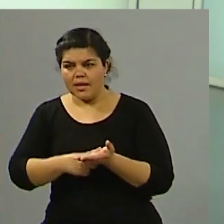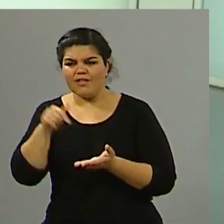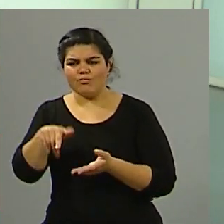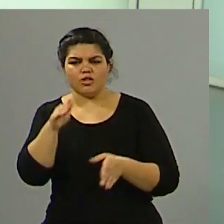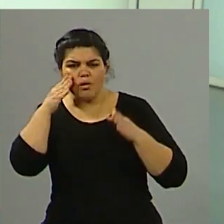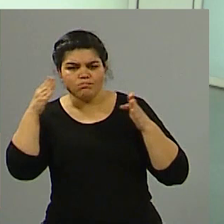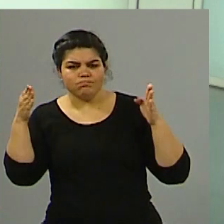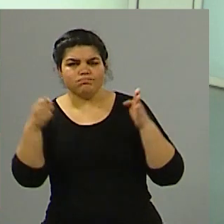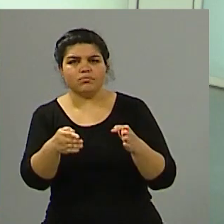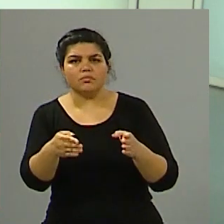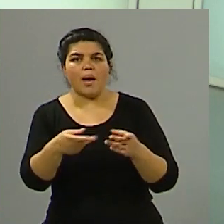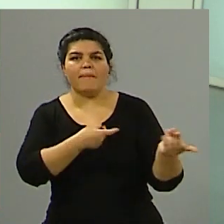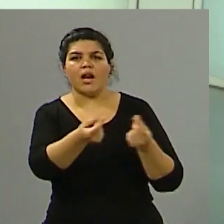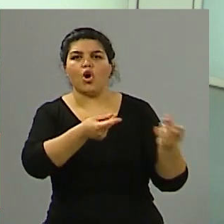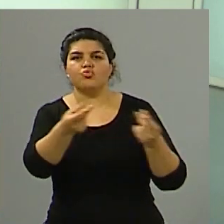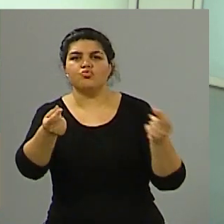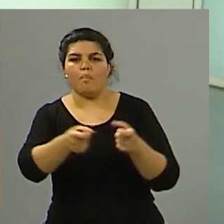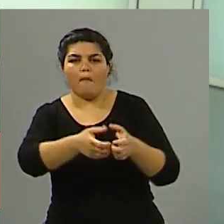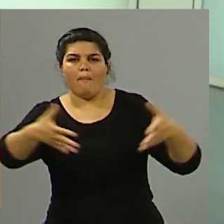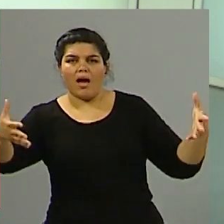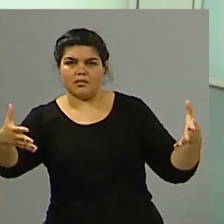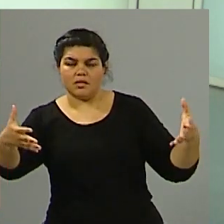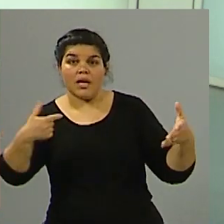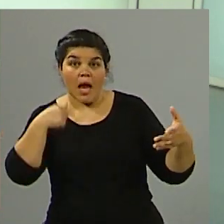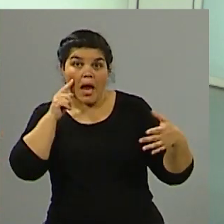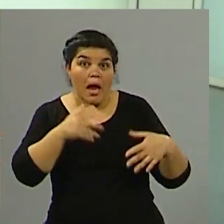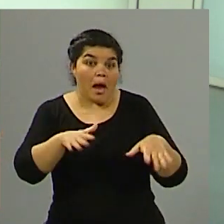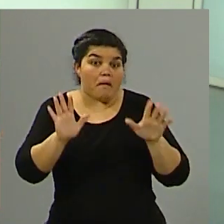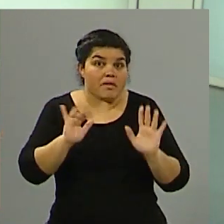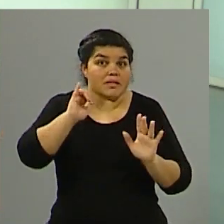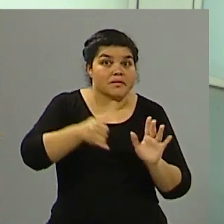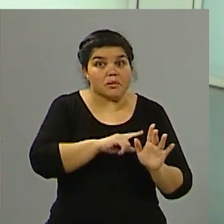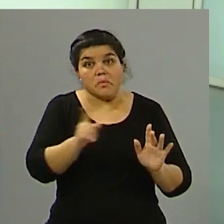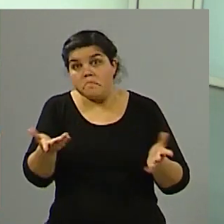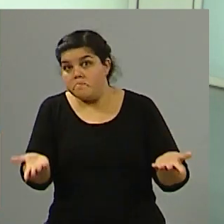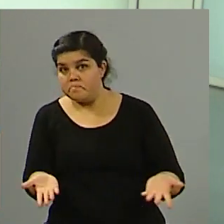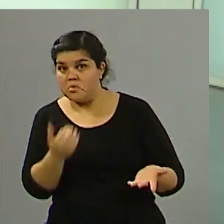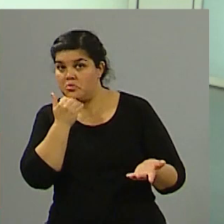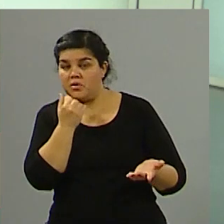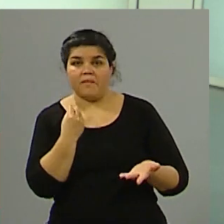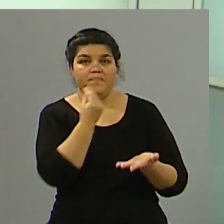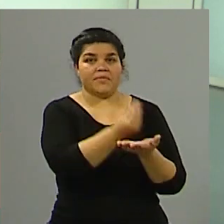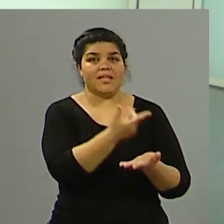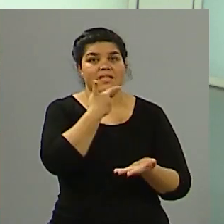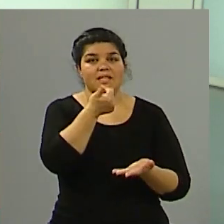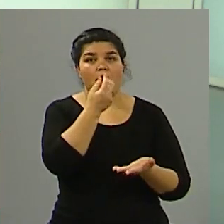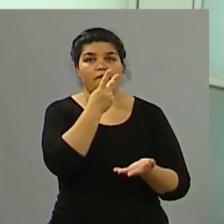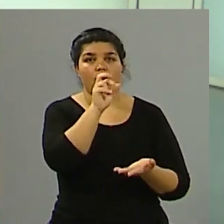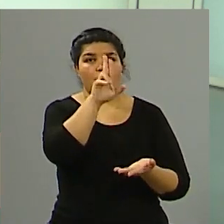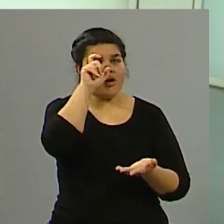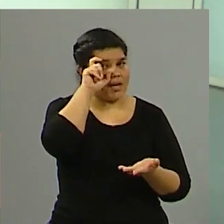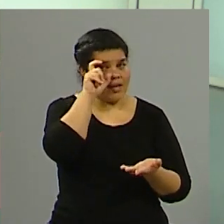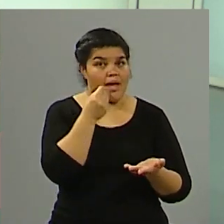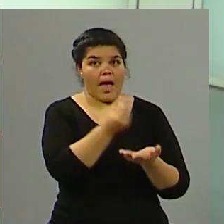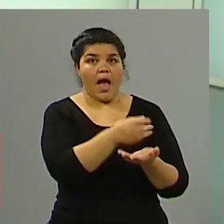de incrementar el consumo. ¿Se irá a dar? Lo vamos a preguntar también a los protagonistas. Fernando Sabore de los almaceneros